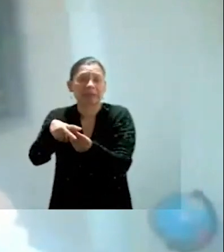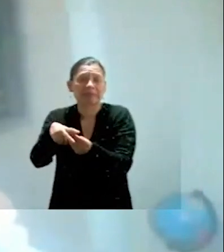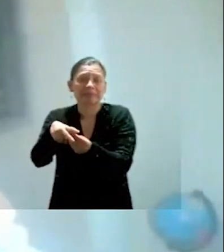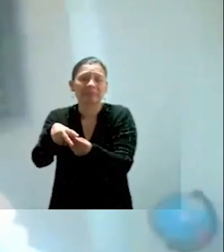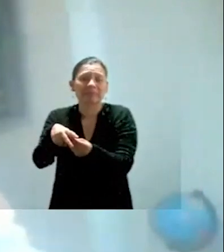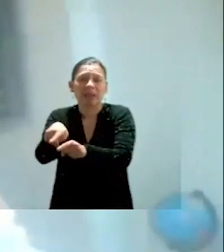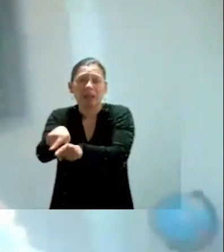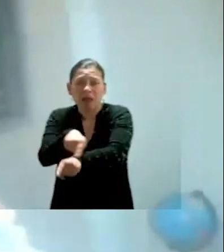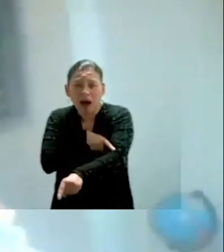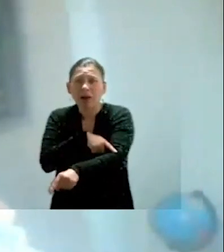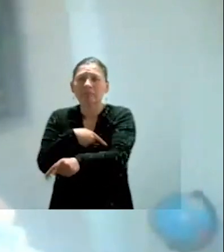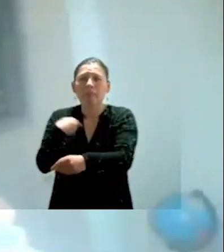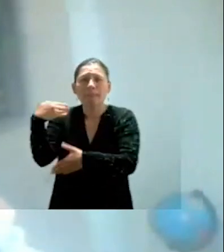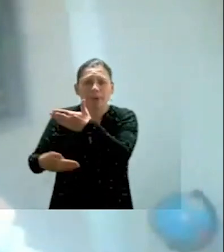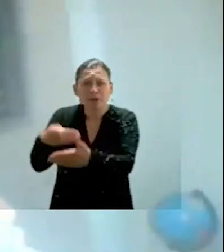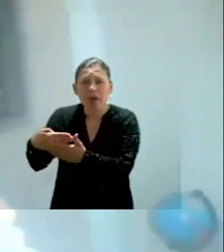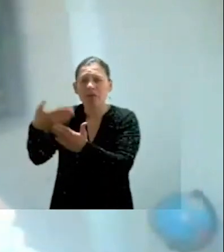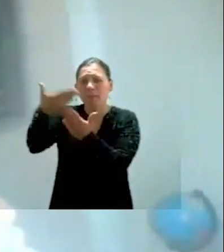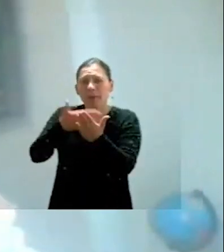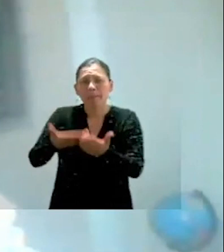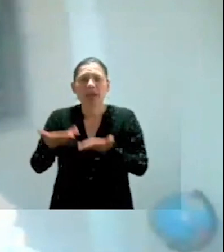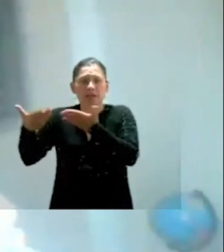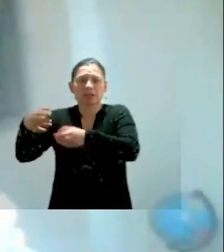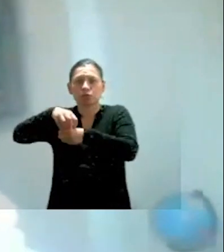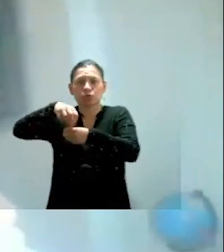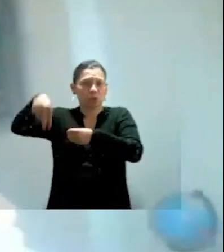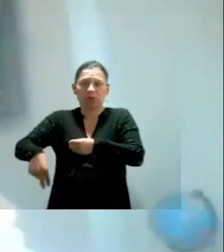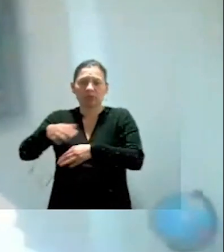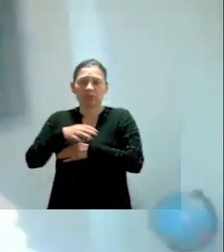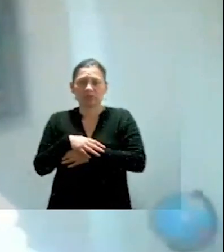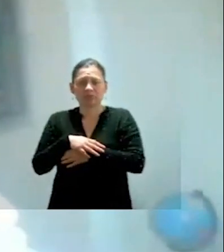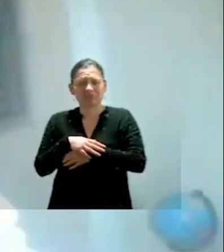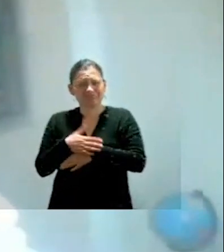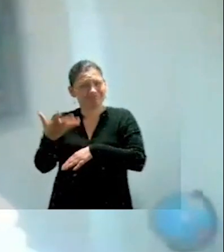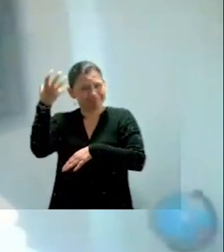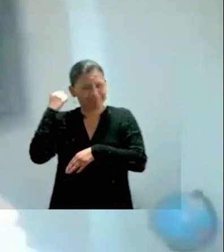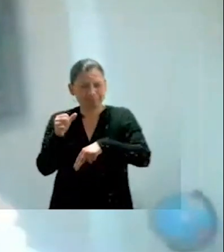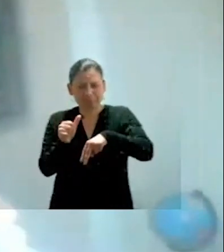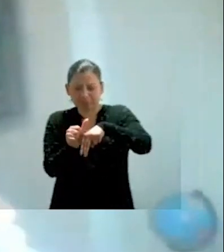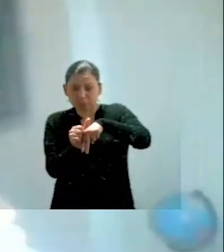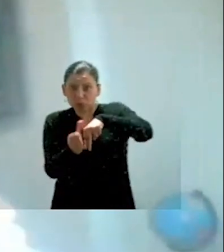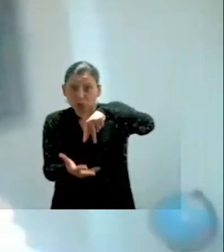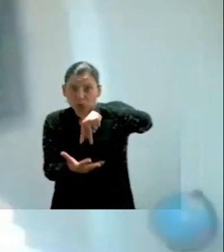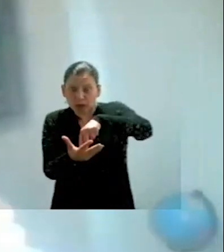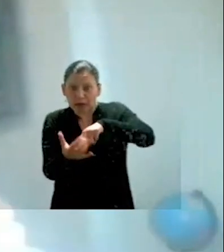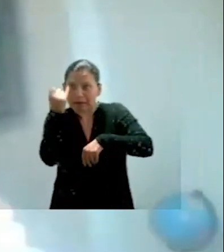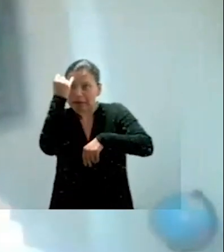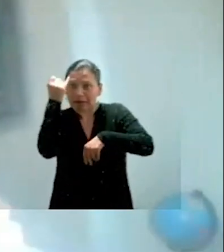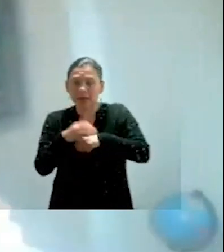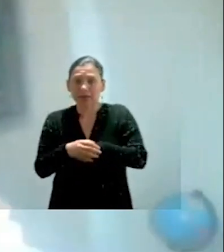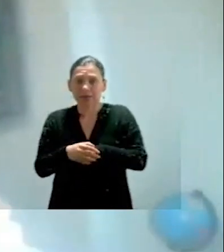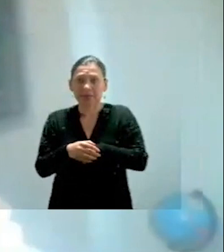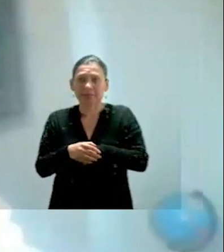tutela en un grueso número de casos es utilizada por